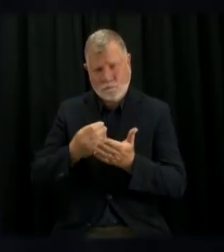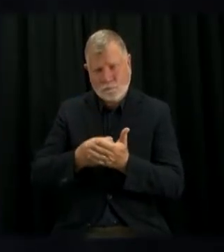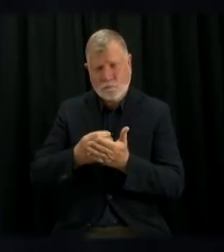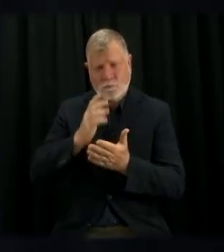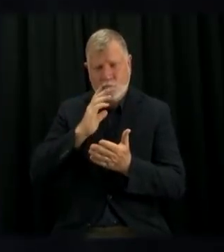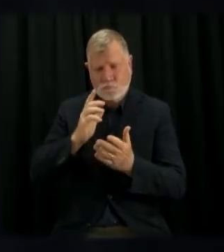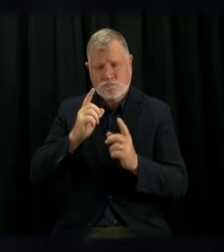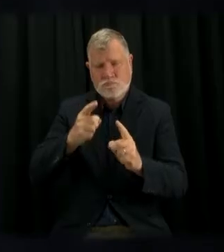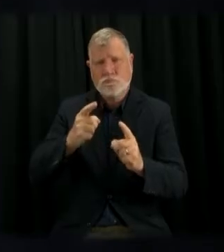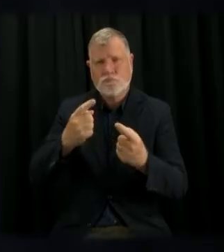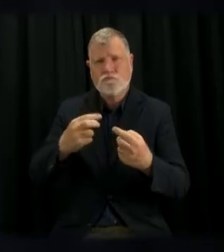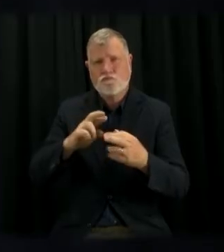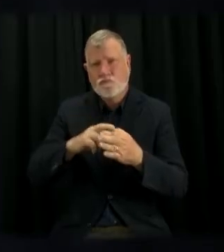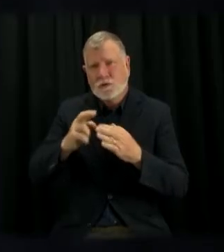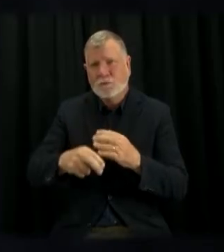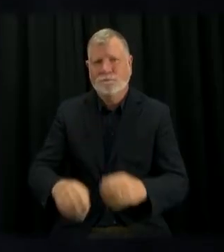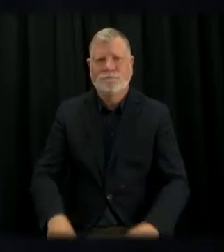que se esperan?